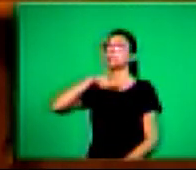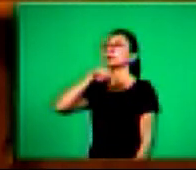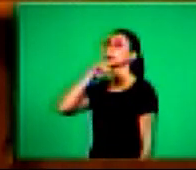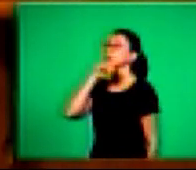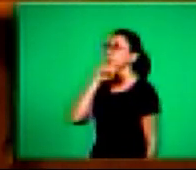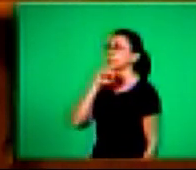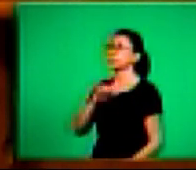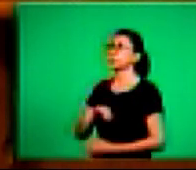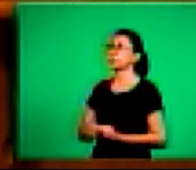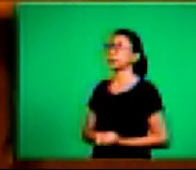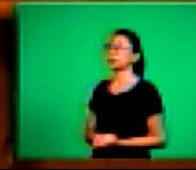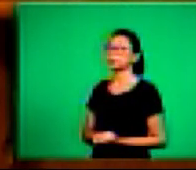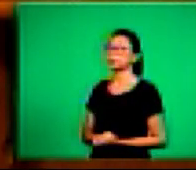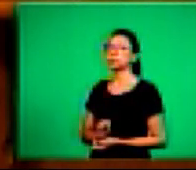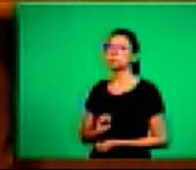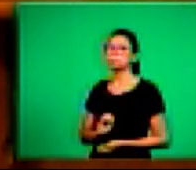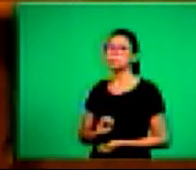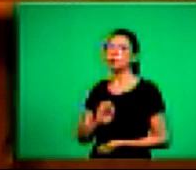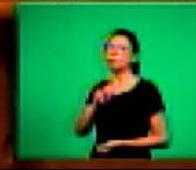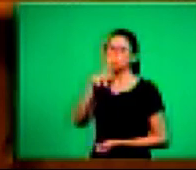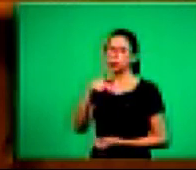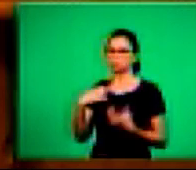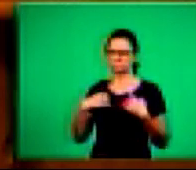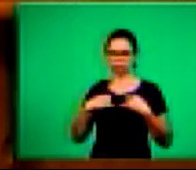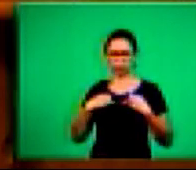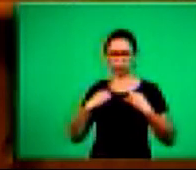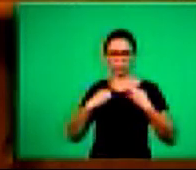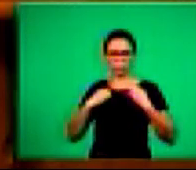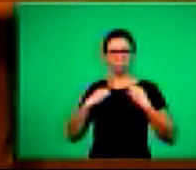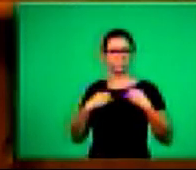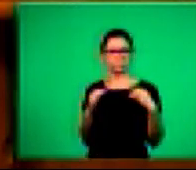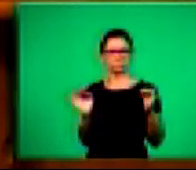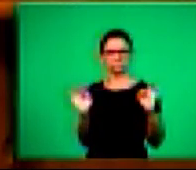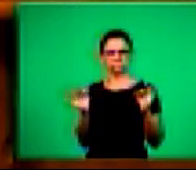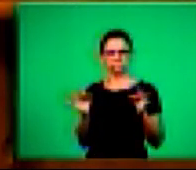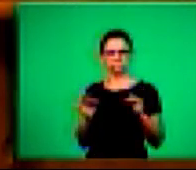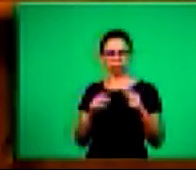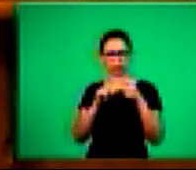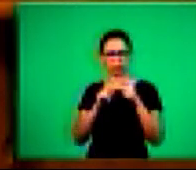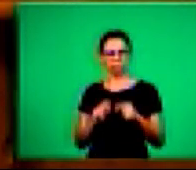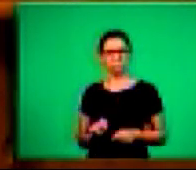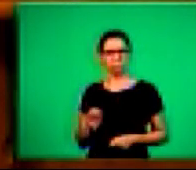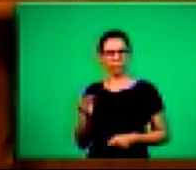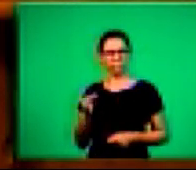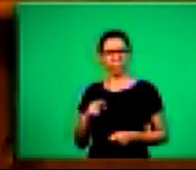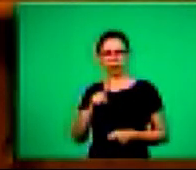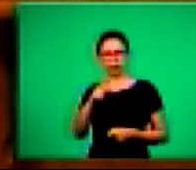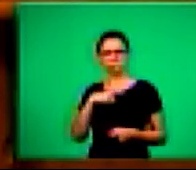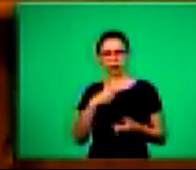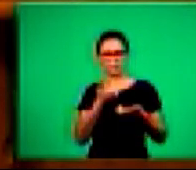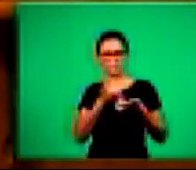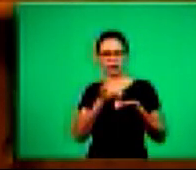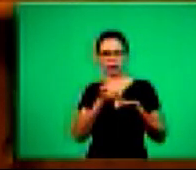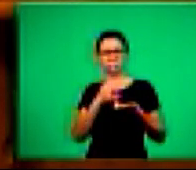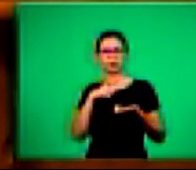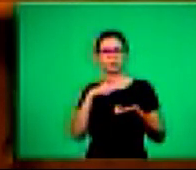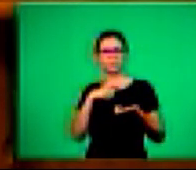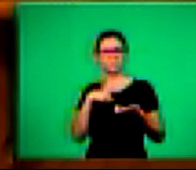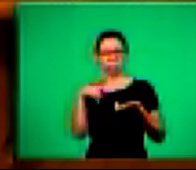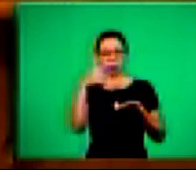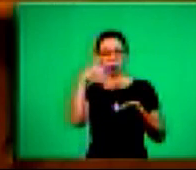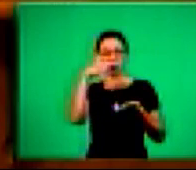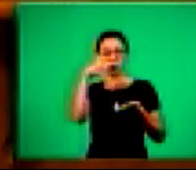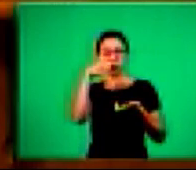novio todo cierto todo está bien la ropa está todo tiene toda la ropa está bien entonces ahora dónde está la lámpara tienes la lámpara está bien ahora